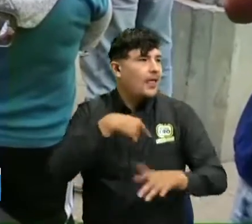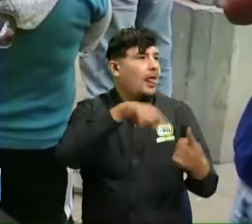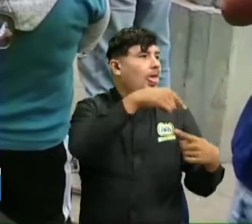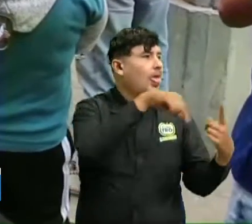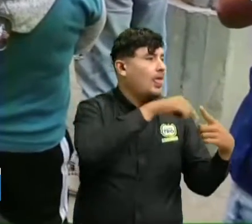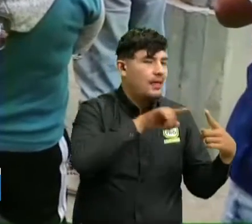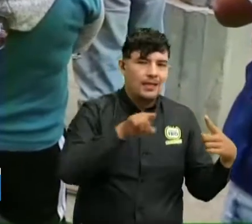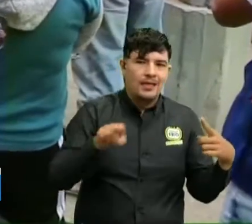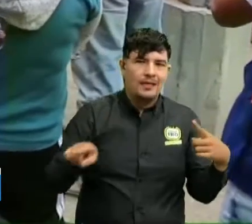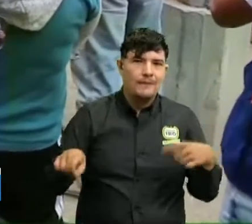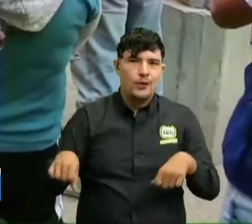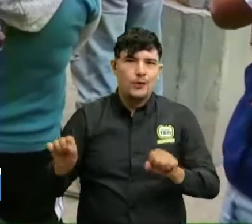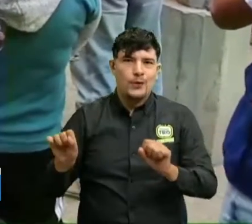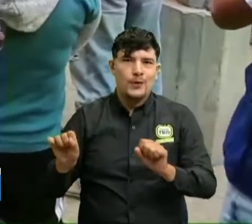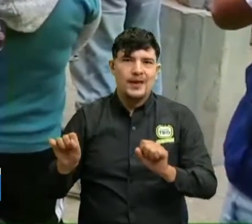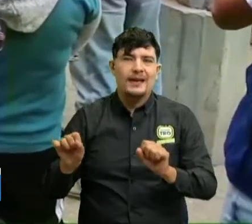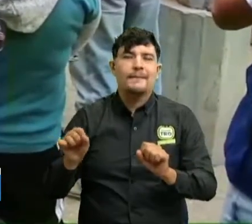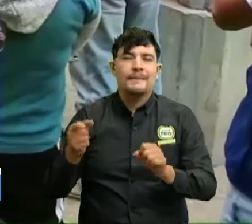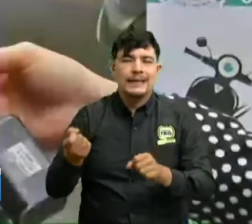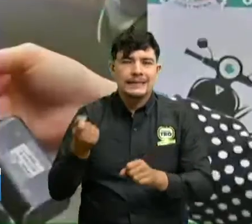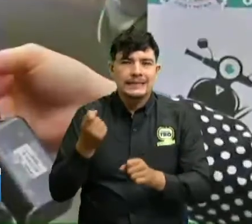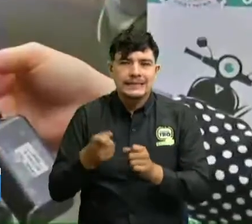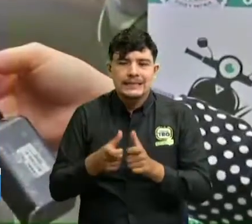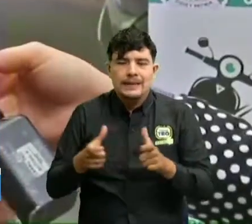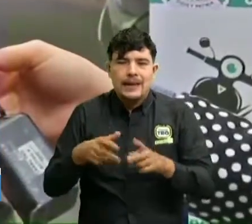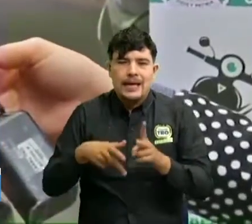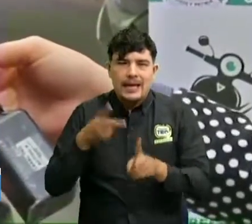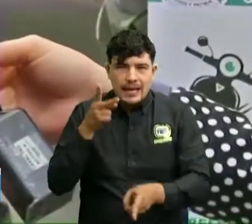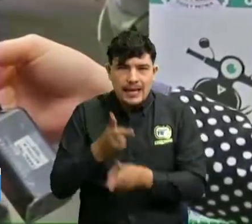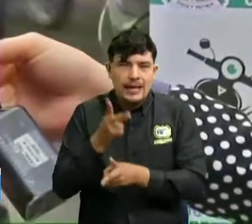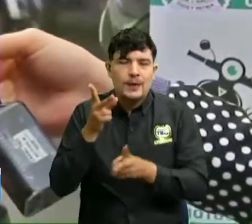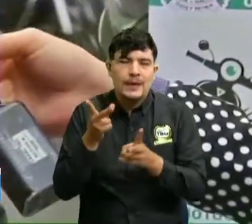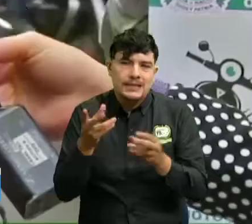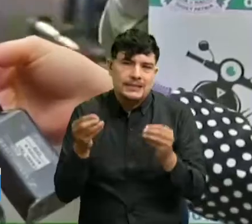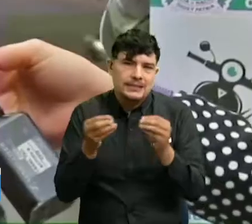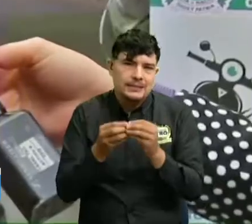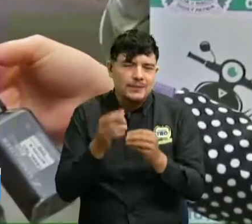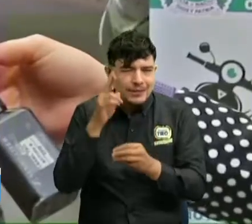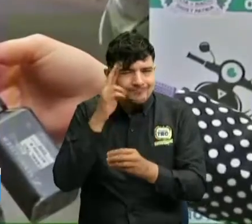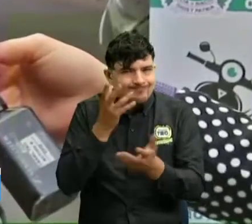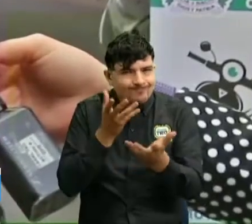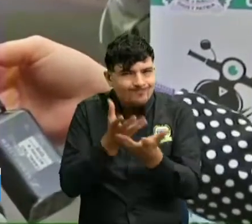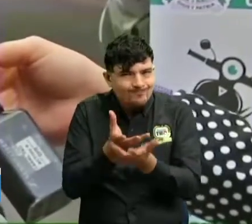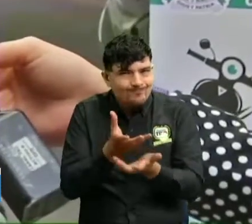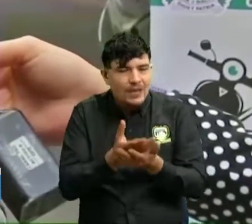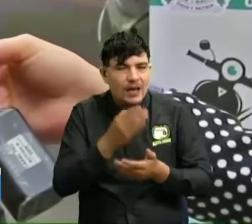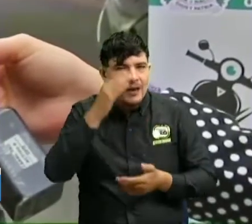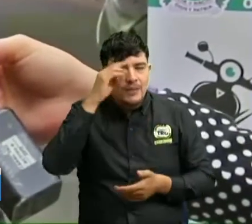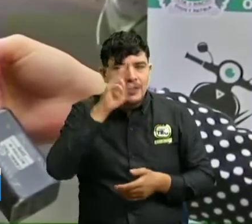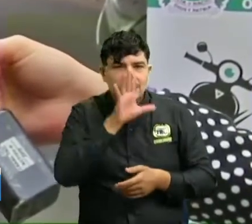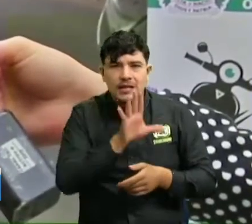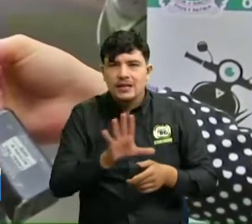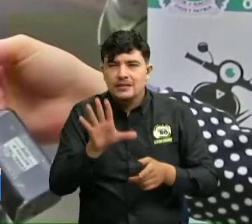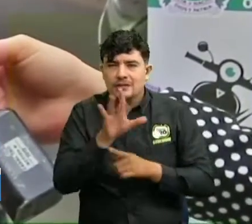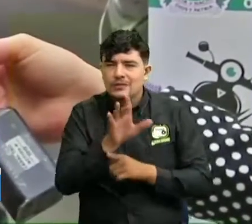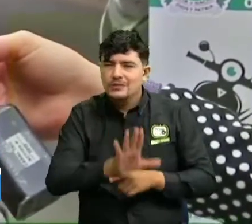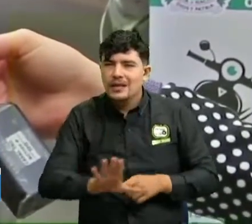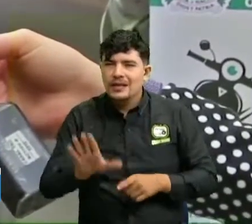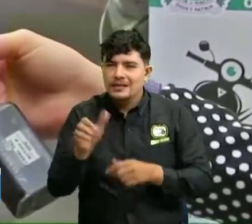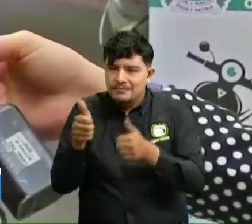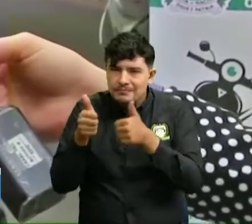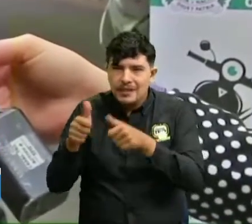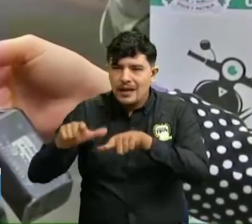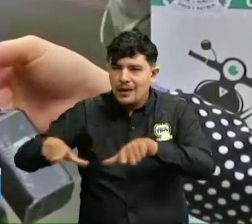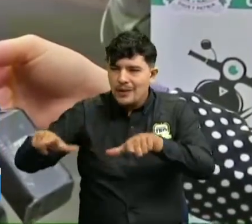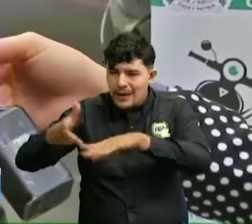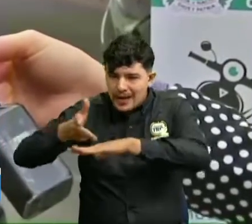Policía Nacional estamos brindando recomendaciones a los propietarios de esos vehículos, de que las dejemos bien ubicadas, bien parqueadas,